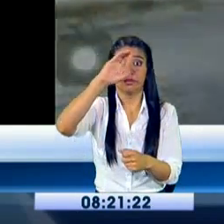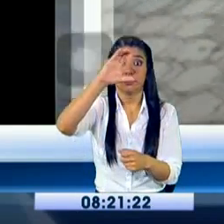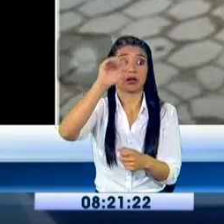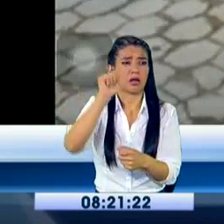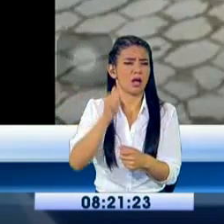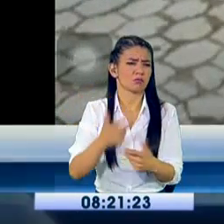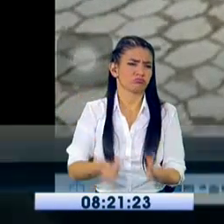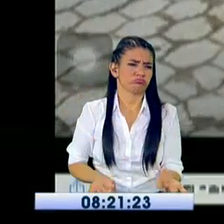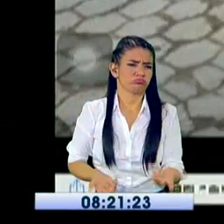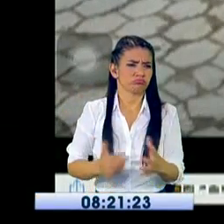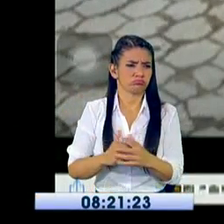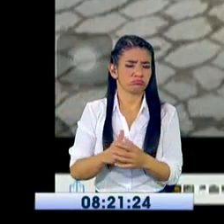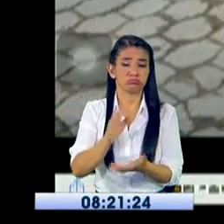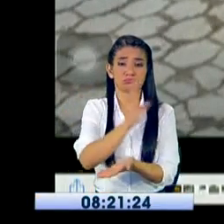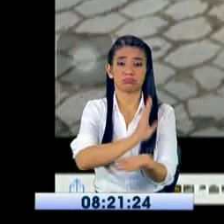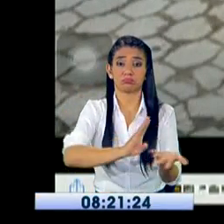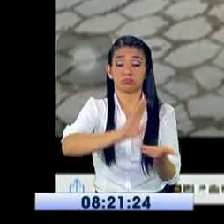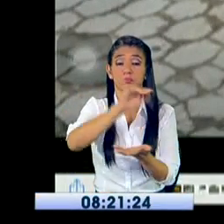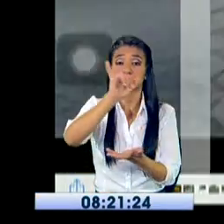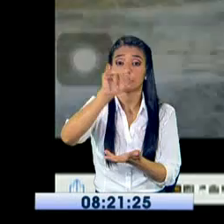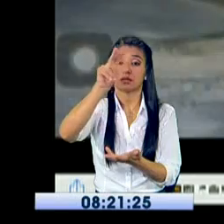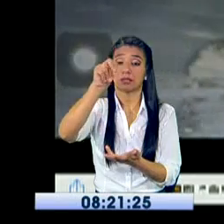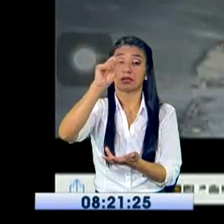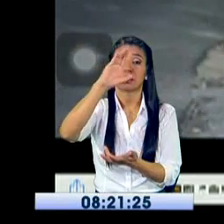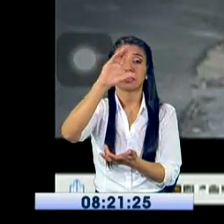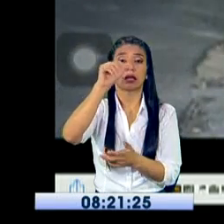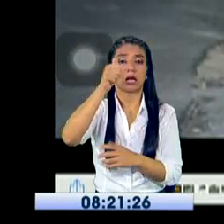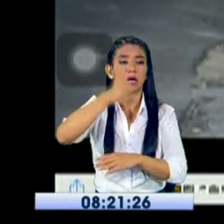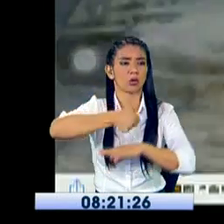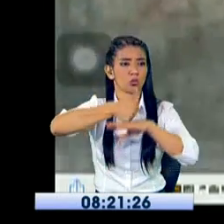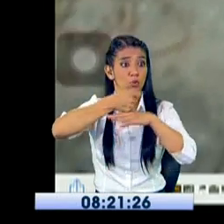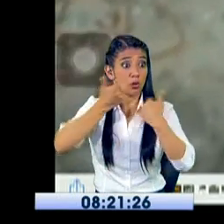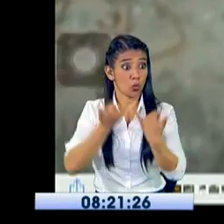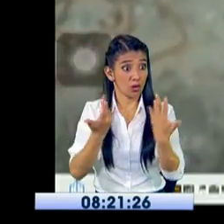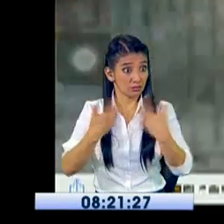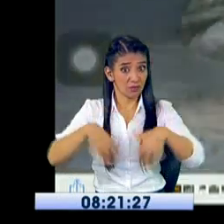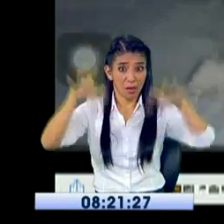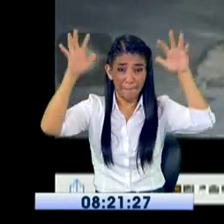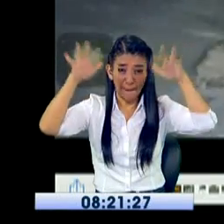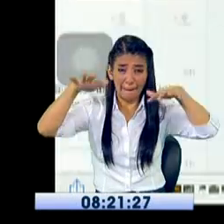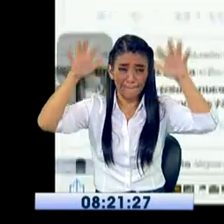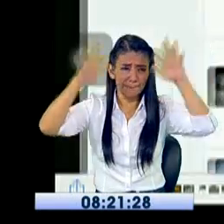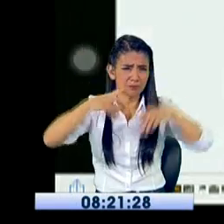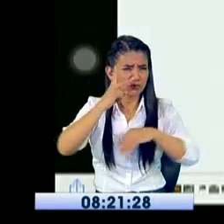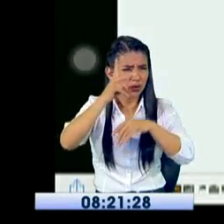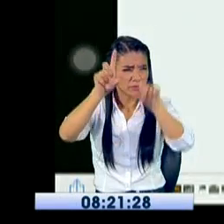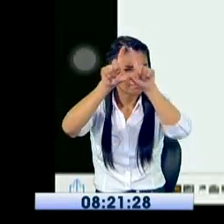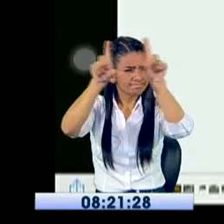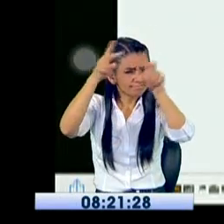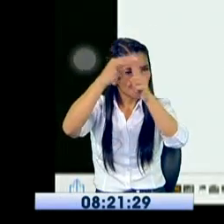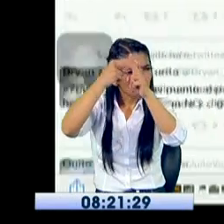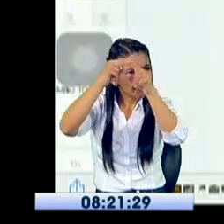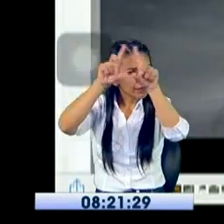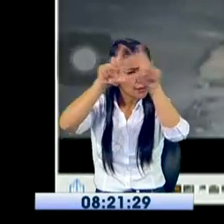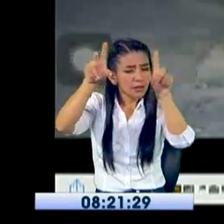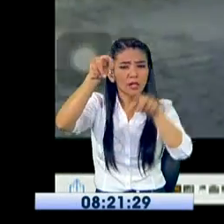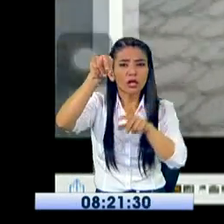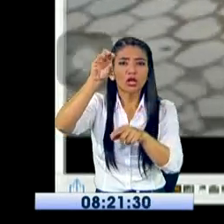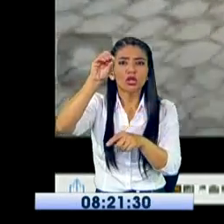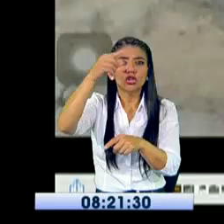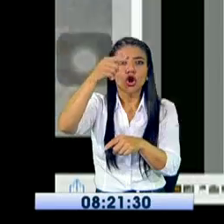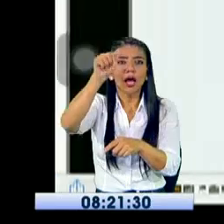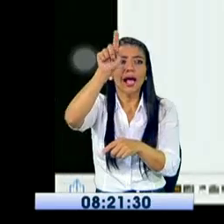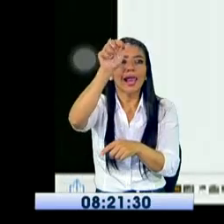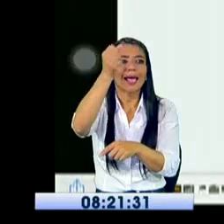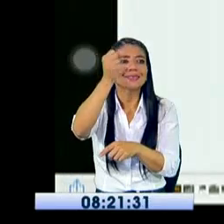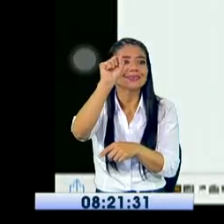¿ah? Hace rato dicen los vecinos. Acá, increíble esto. ¿Vean esto? Lo que nos dicen, miren. Y miren,